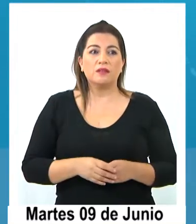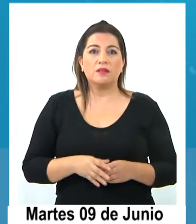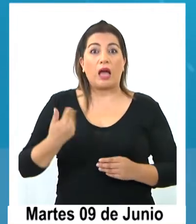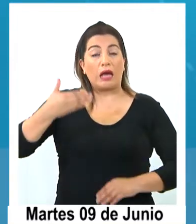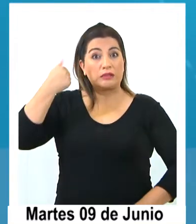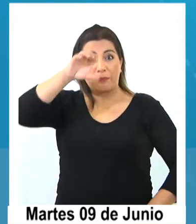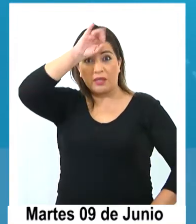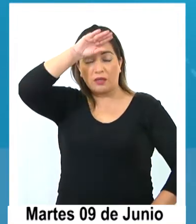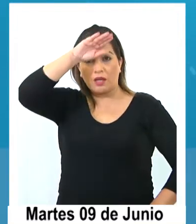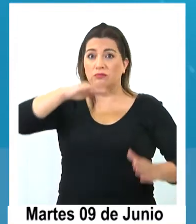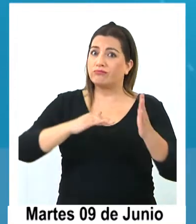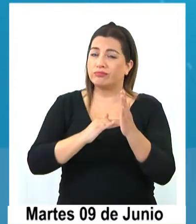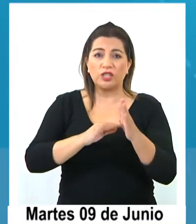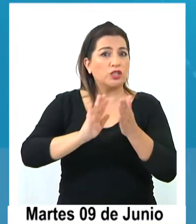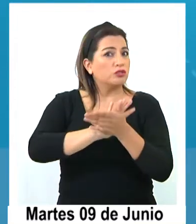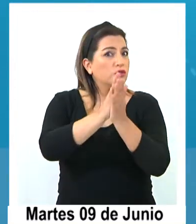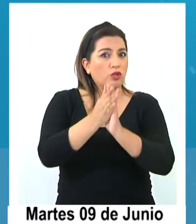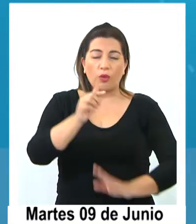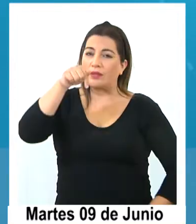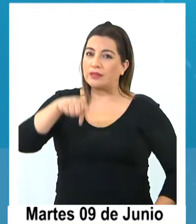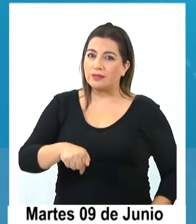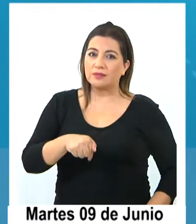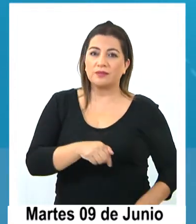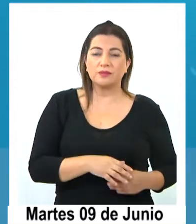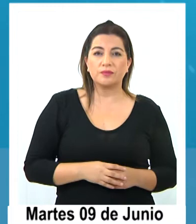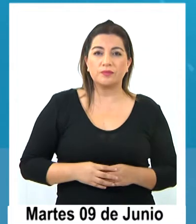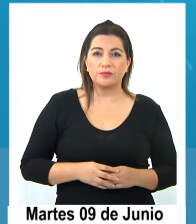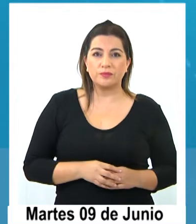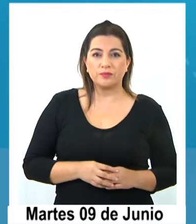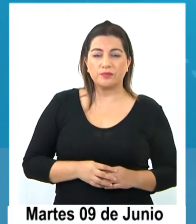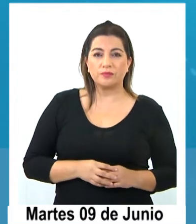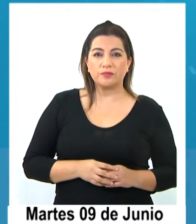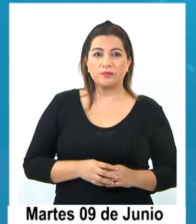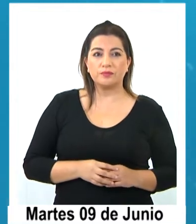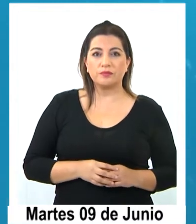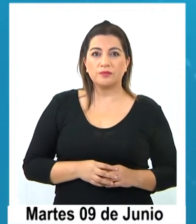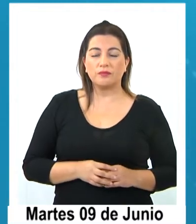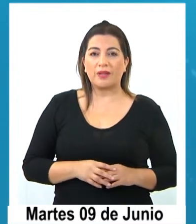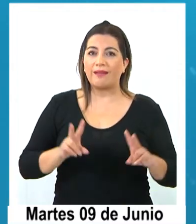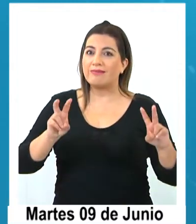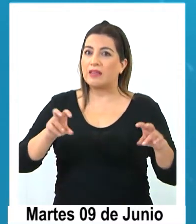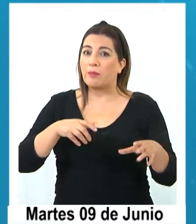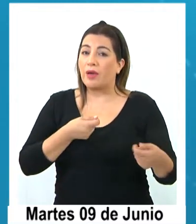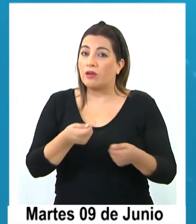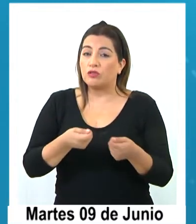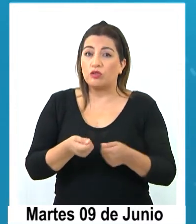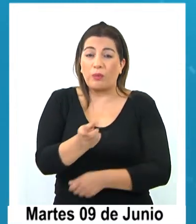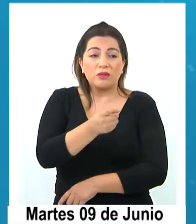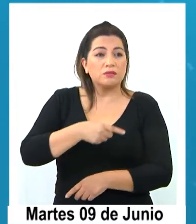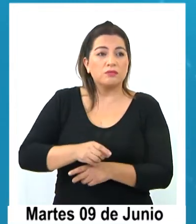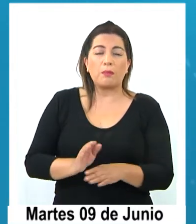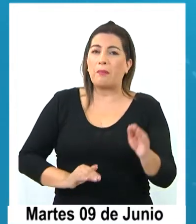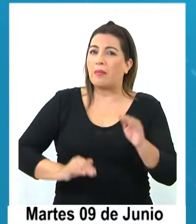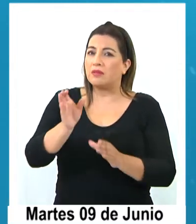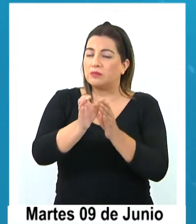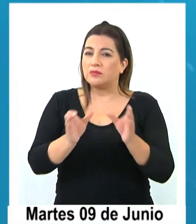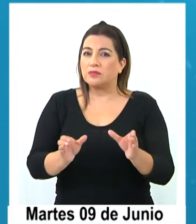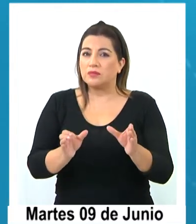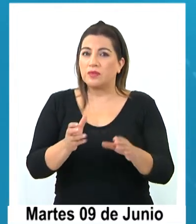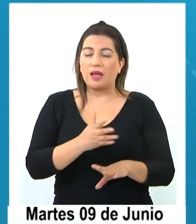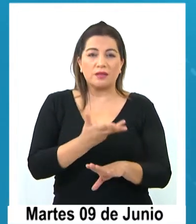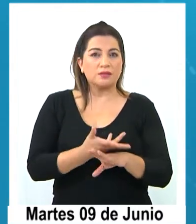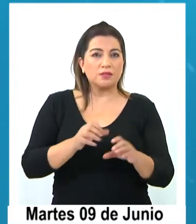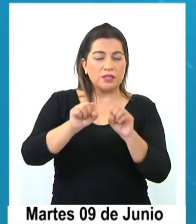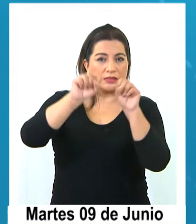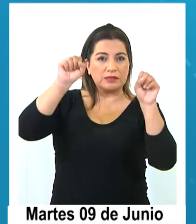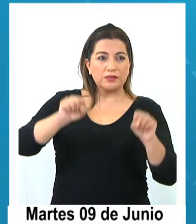detenida? O sea, acá la actividad económica se paralizó. La mayoría aplicó el